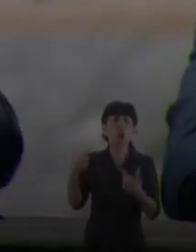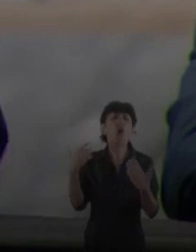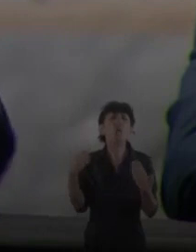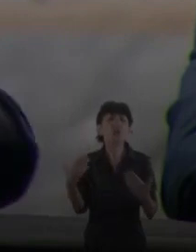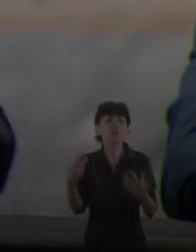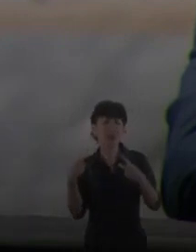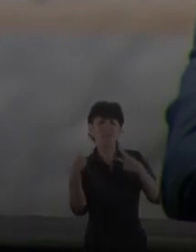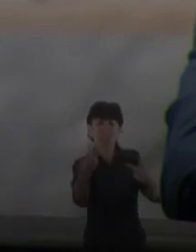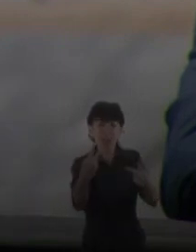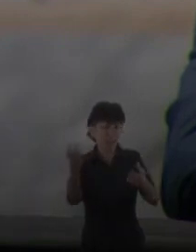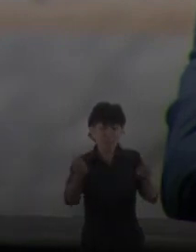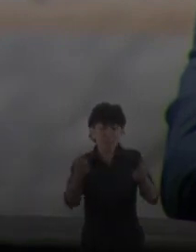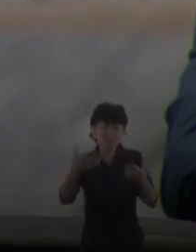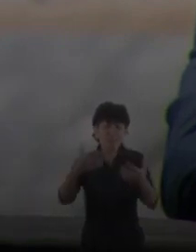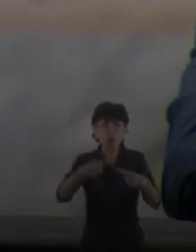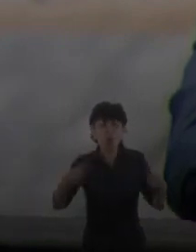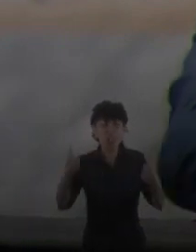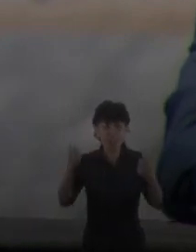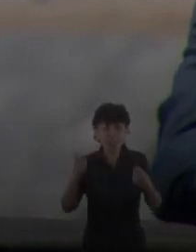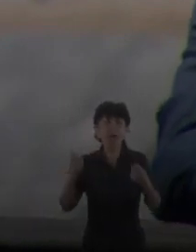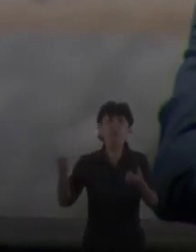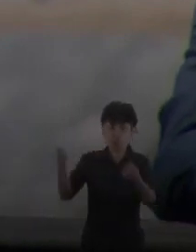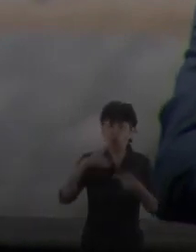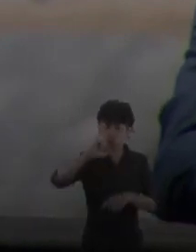que necesitábamos para acercarnos hasta aquí.